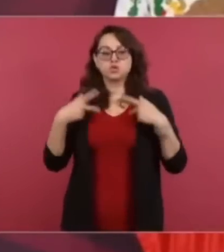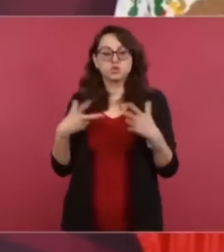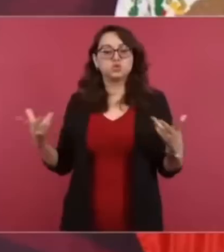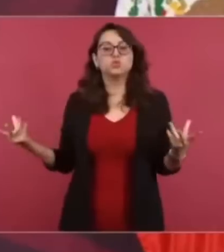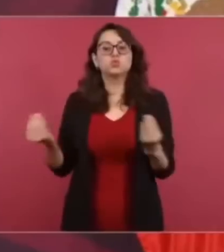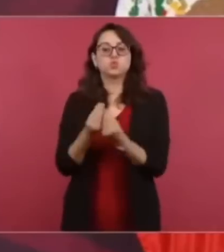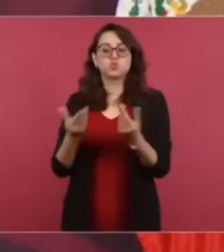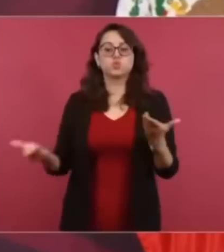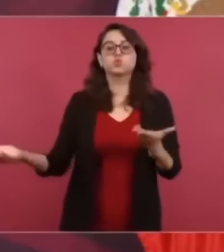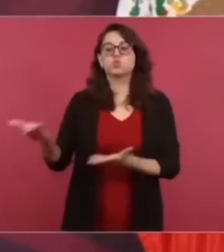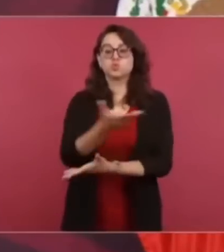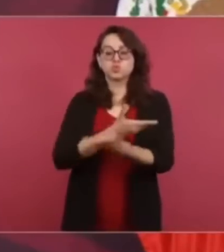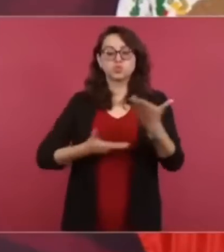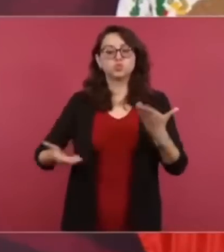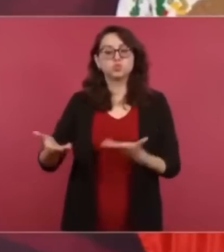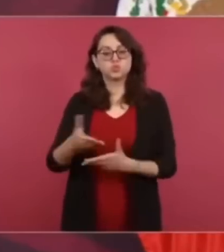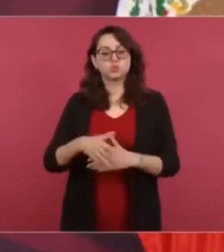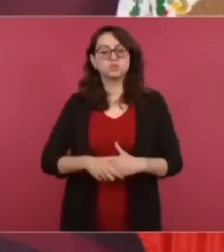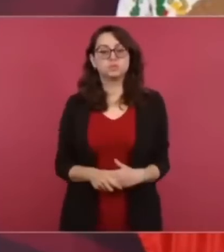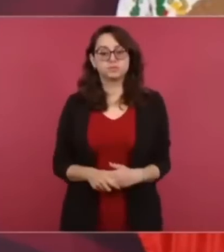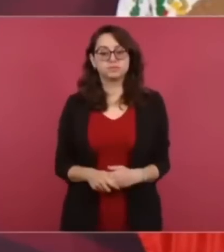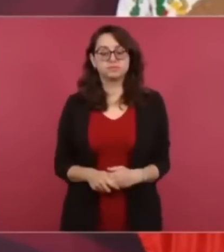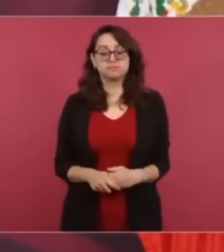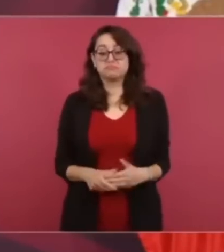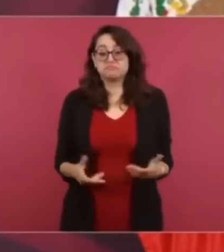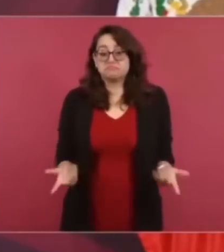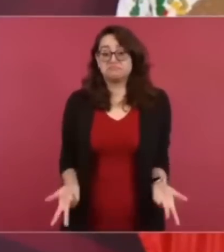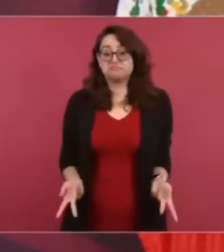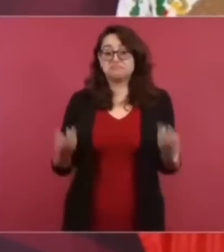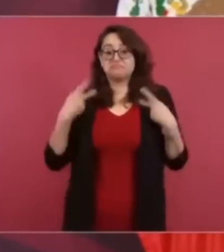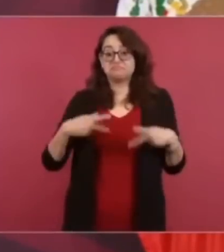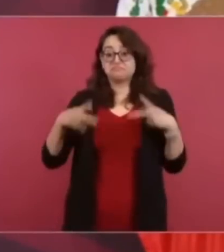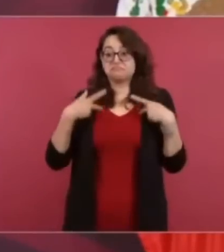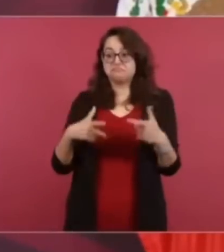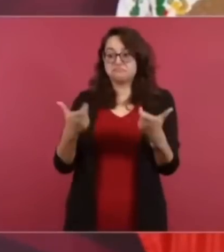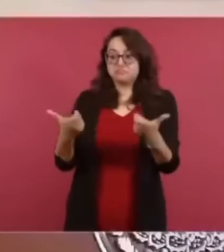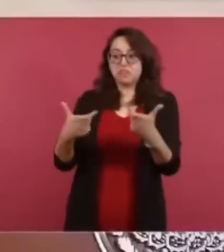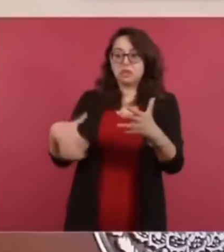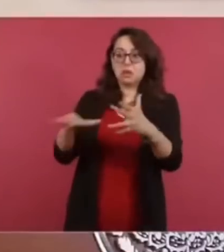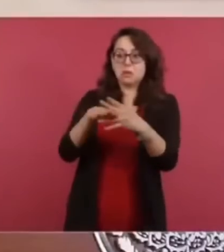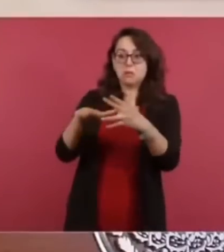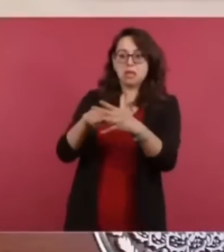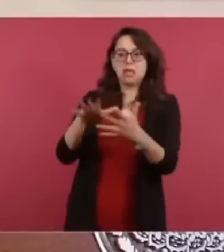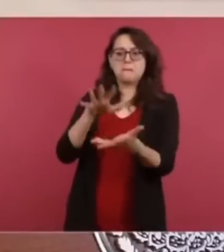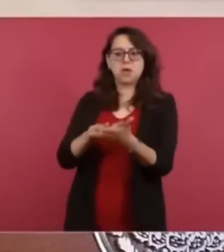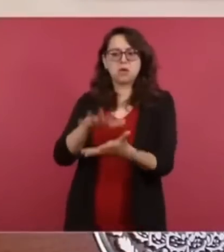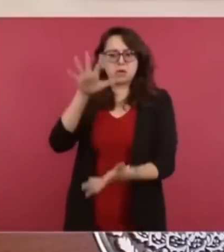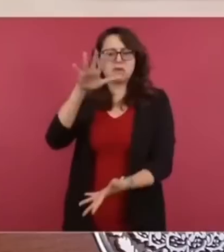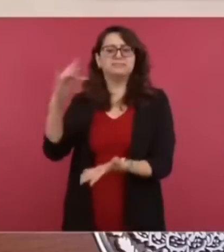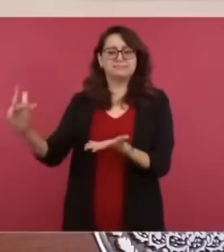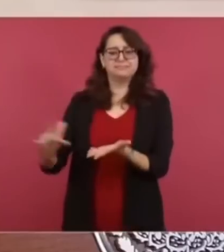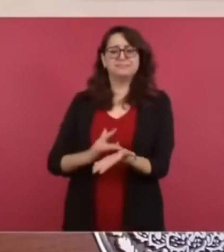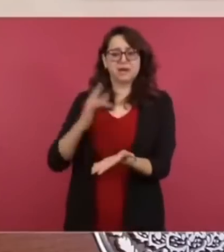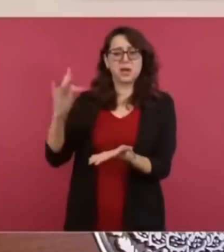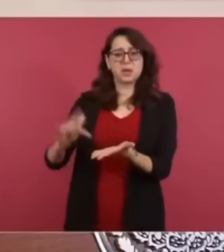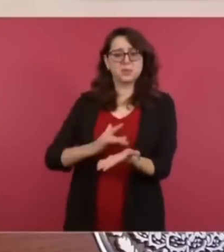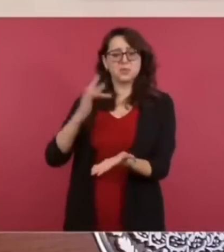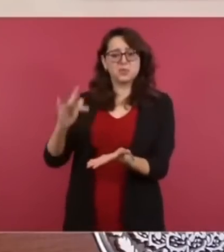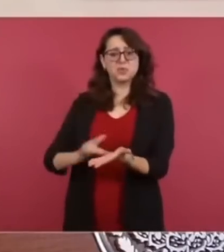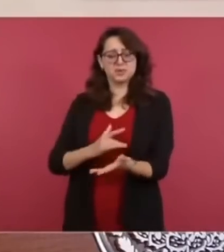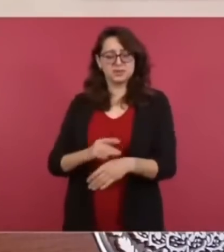Y la clase media está con nosotros, la mayoría de la clase